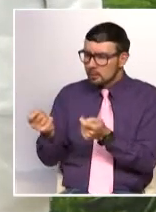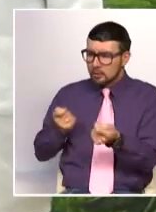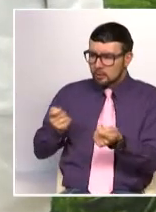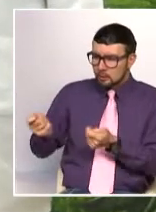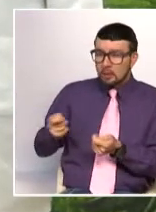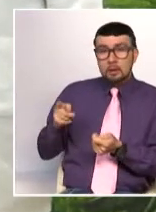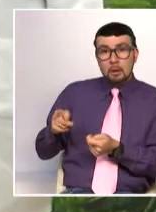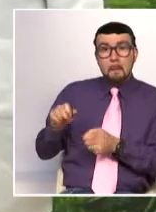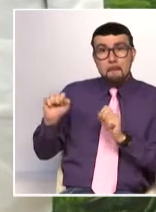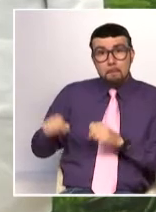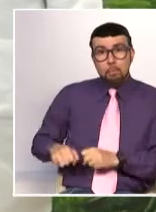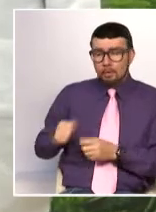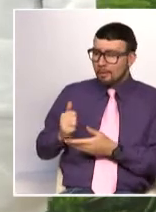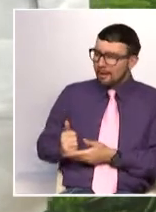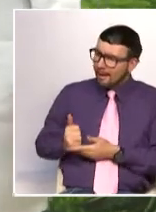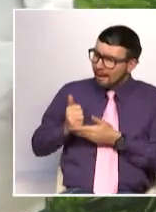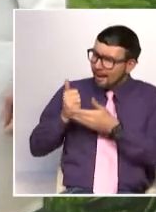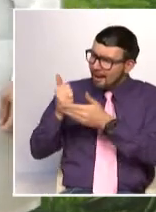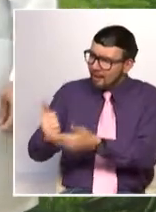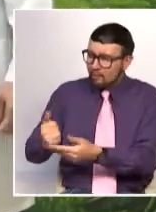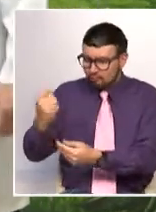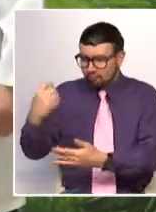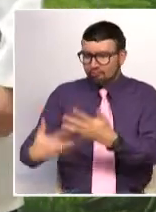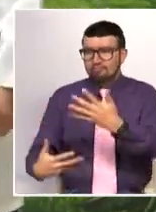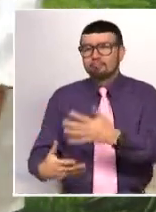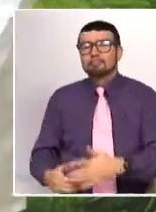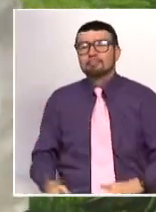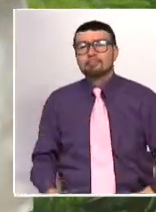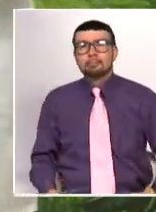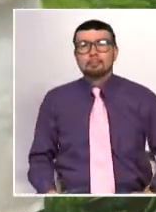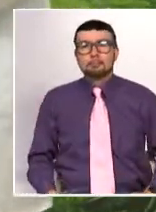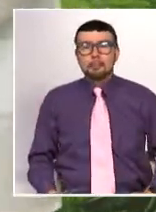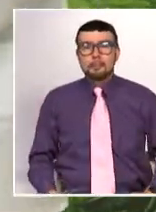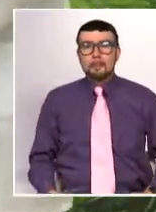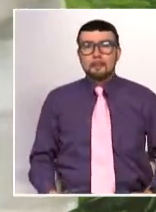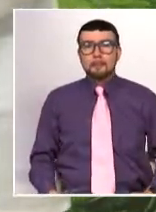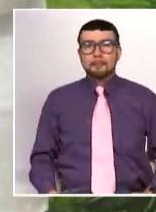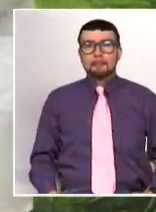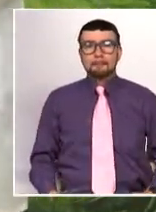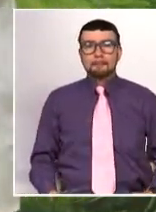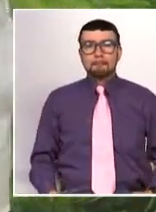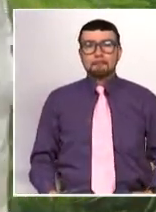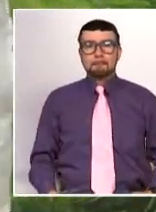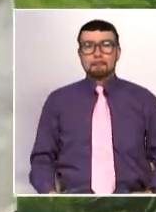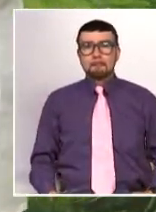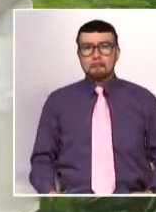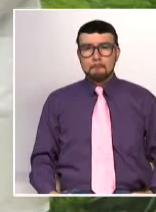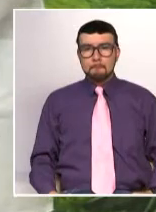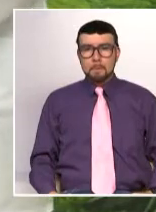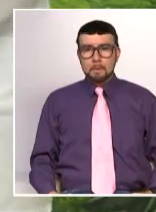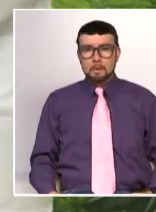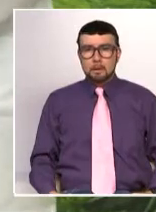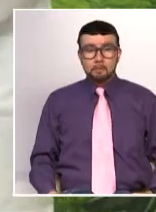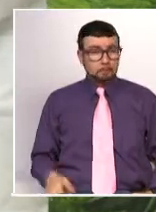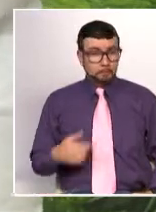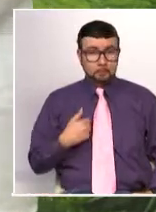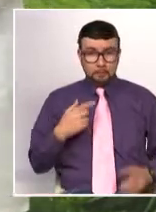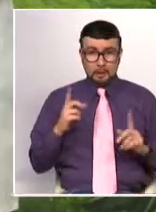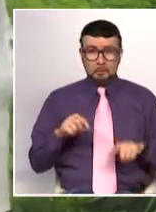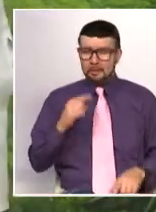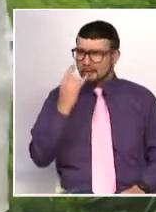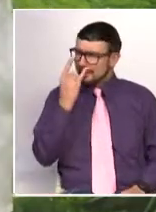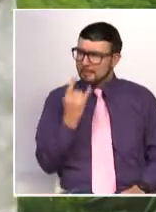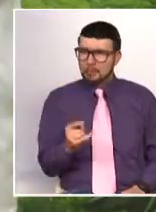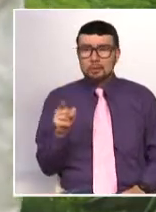en en todas estas áreas doctorada algo que me parece muy importante recalcar ahí